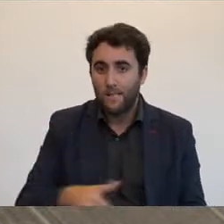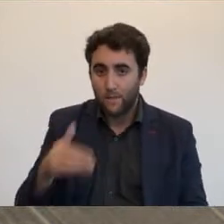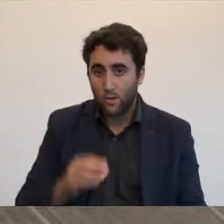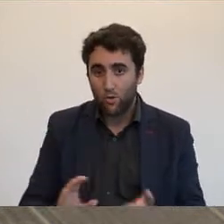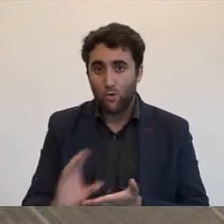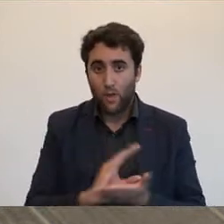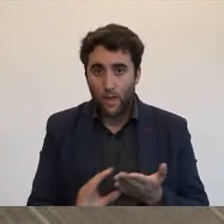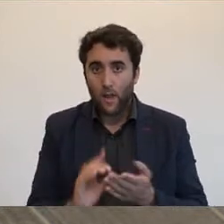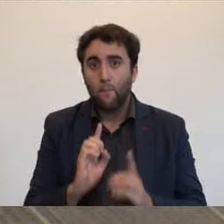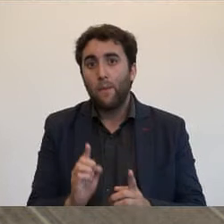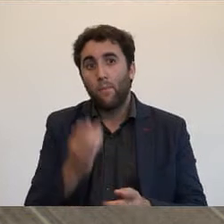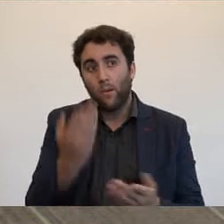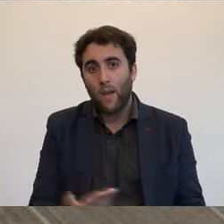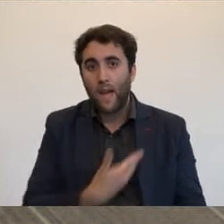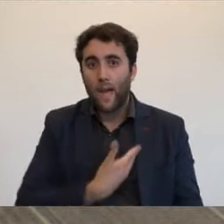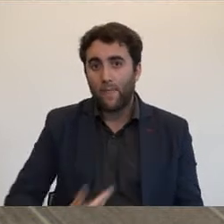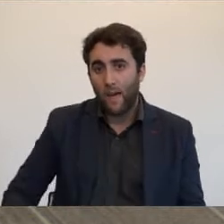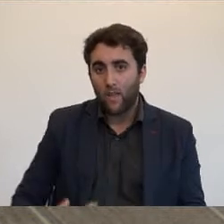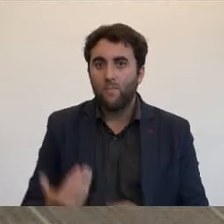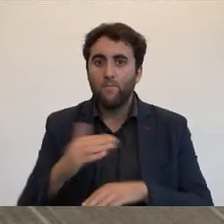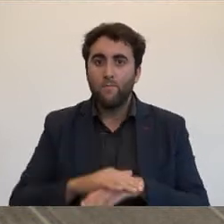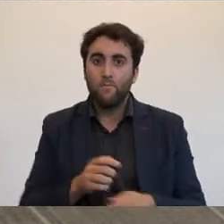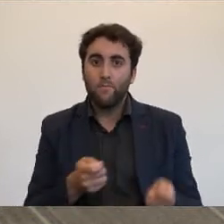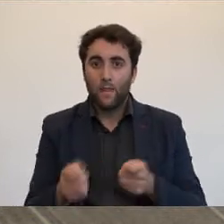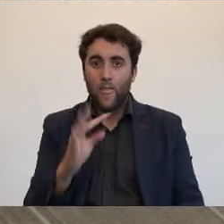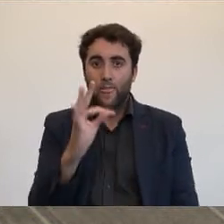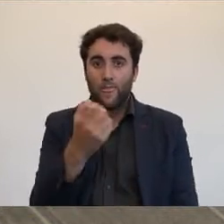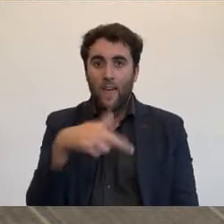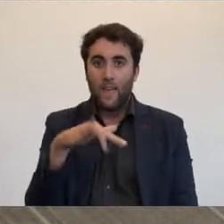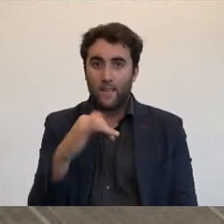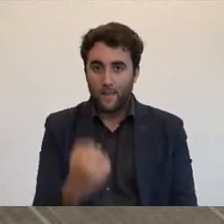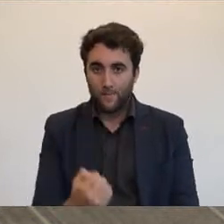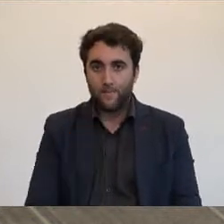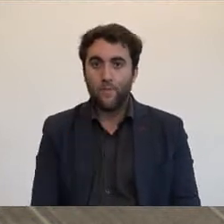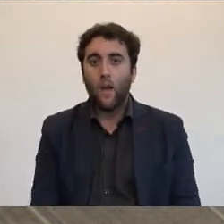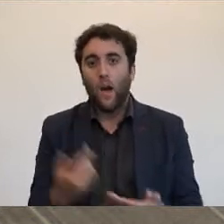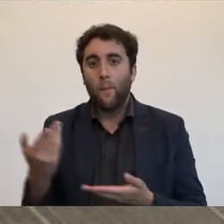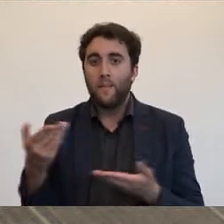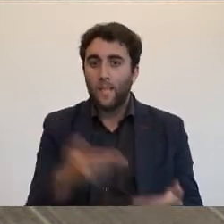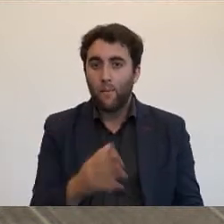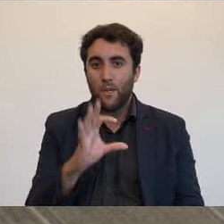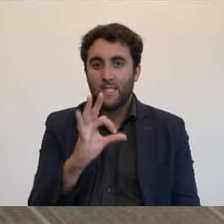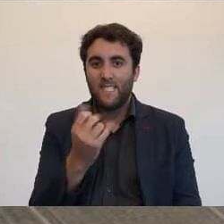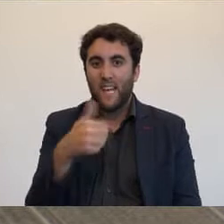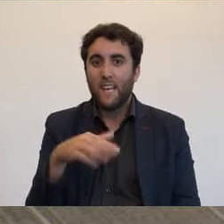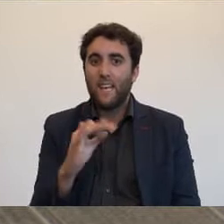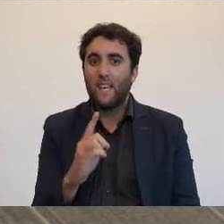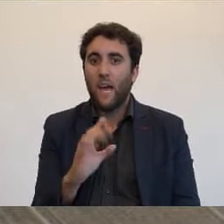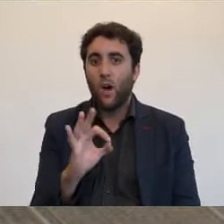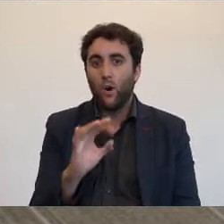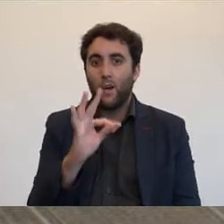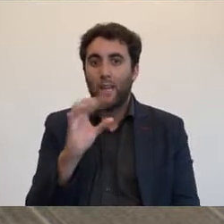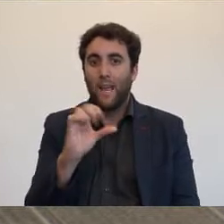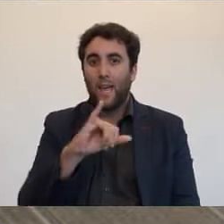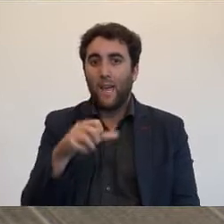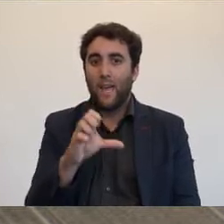ciudadana desde ámbitos del Estado, moderada por Tania da Rosa. Presentamos entonces a Santiago Tejedor y damos paso